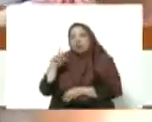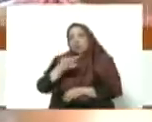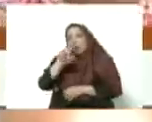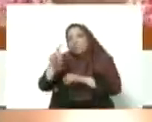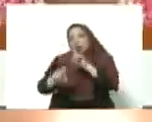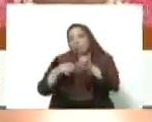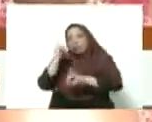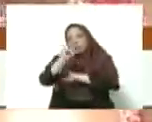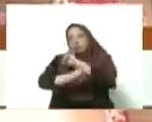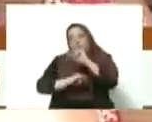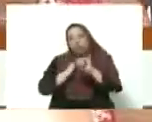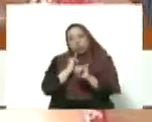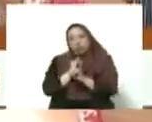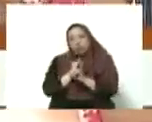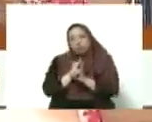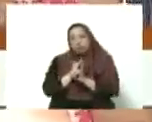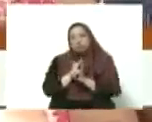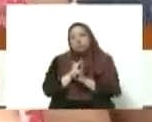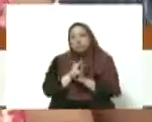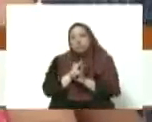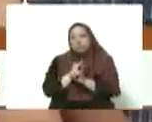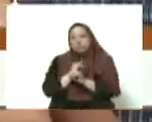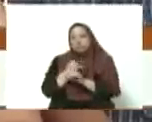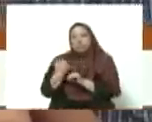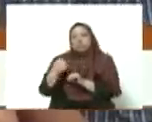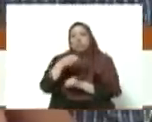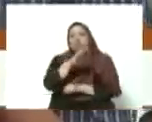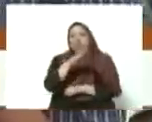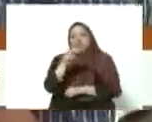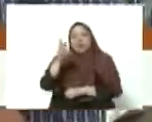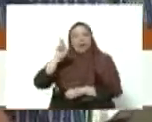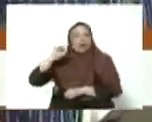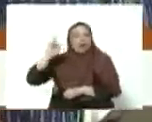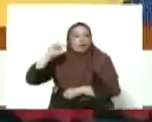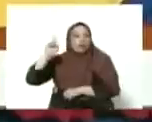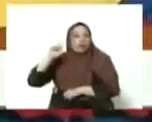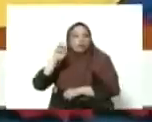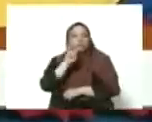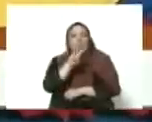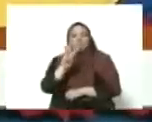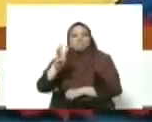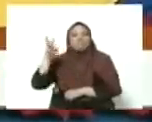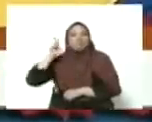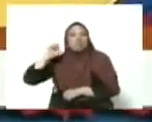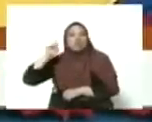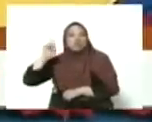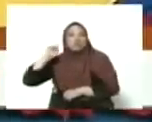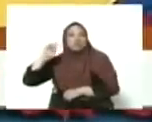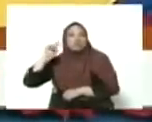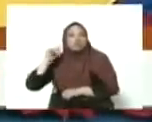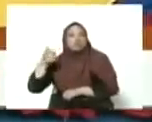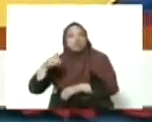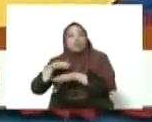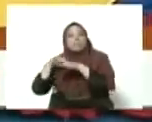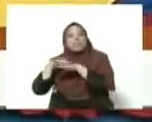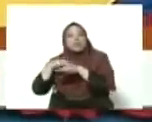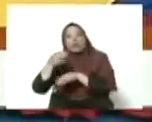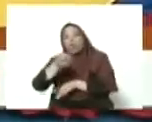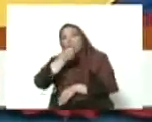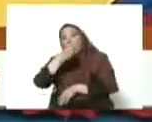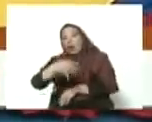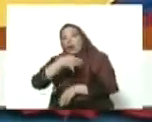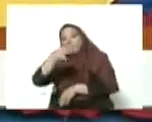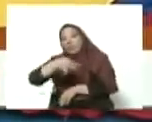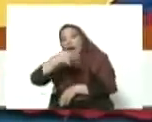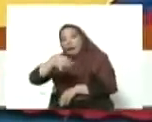internacional, Gabriela González, de la W Radio. Sí, muy buenas tardes, ministro, gobernador.